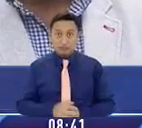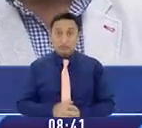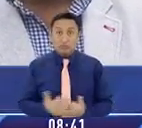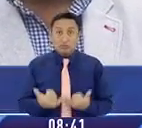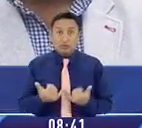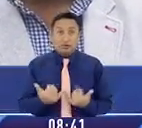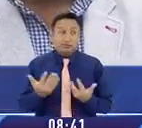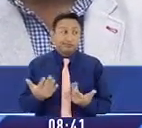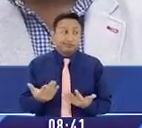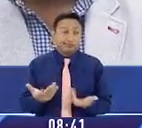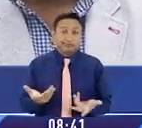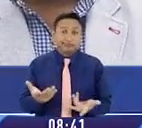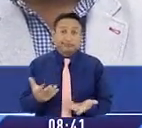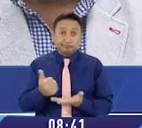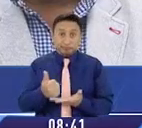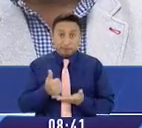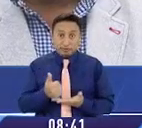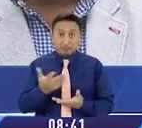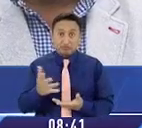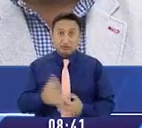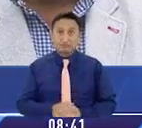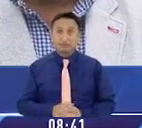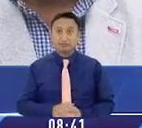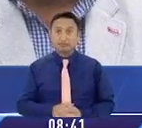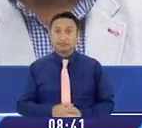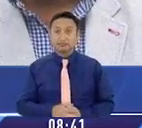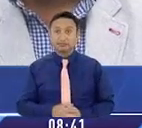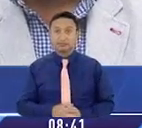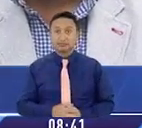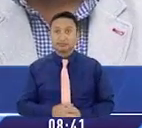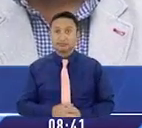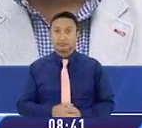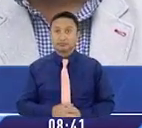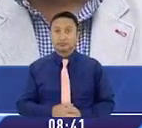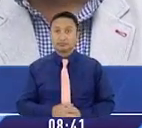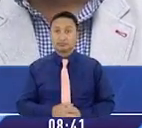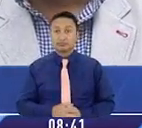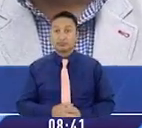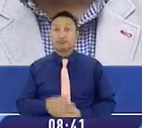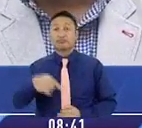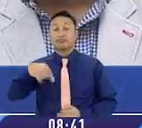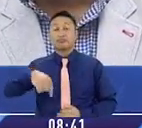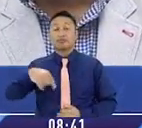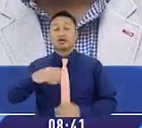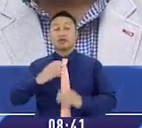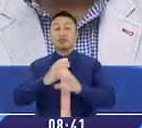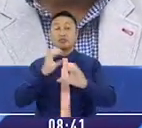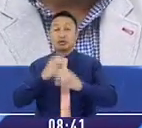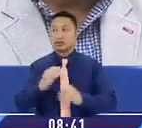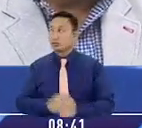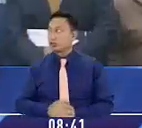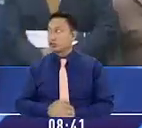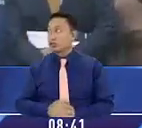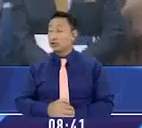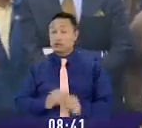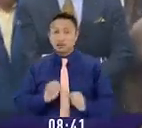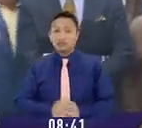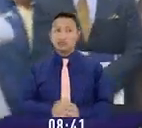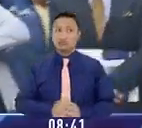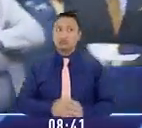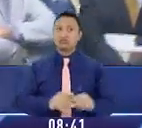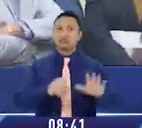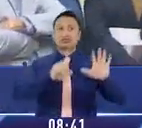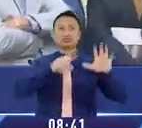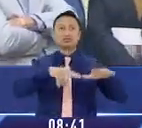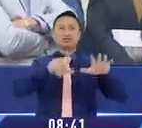hoy no hay la renovación. La habilitación de los vehículos se demoran 6, 8 meses, 1 año. Llegaron trabajadores de